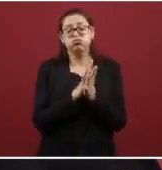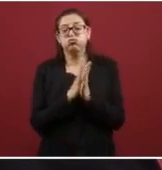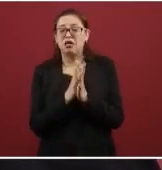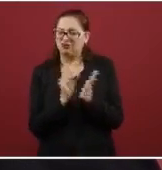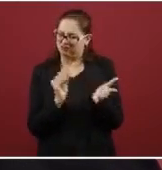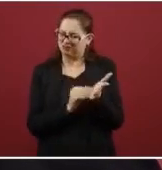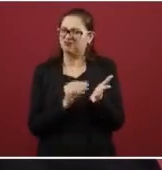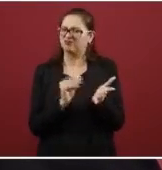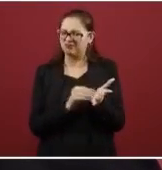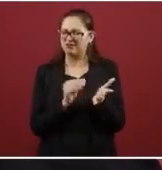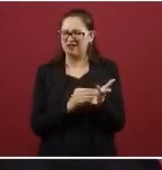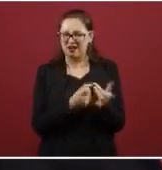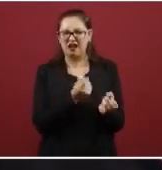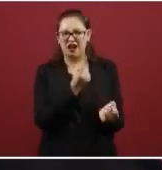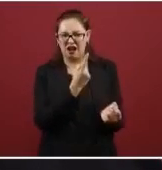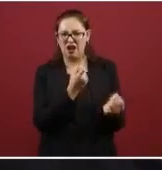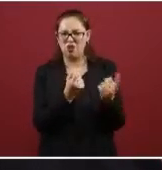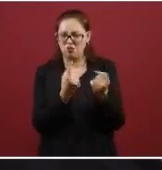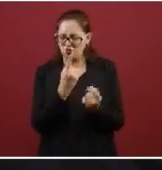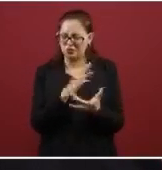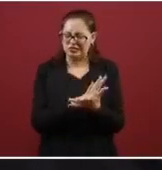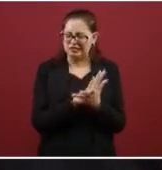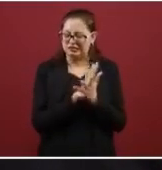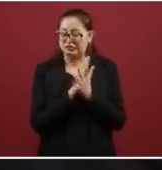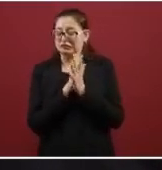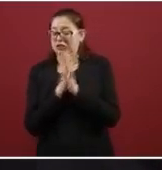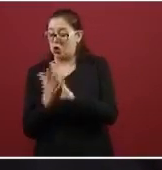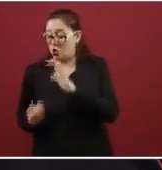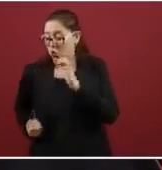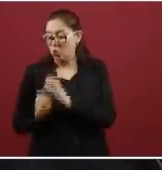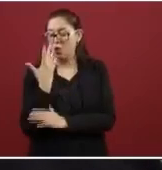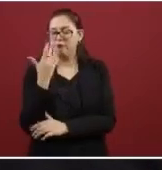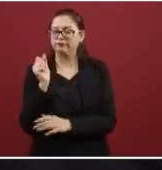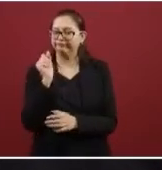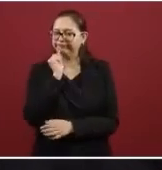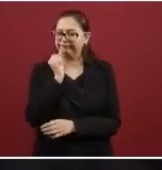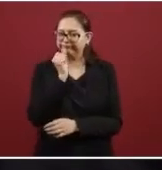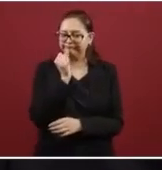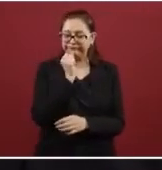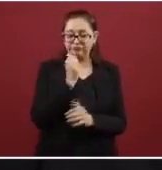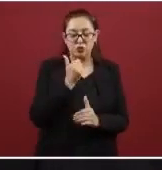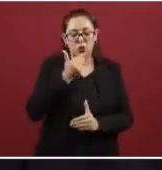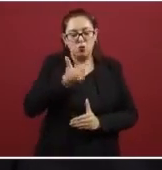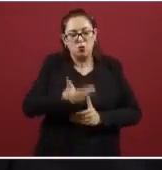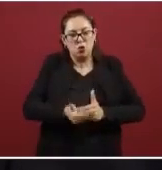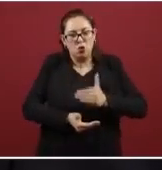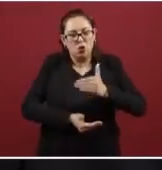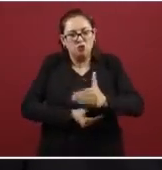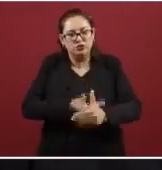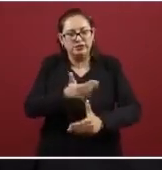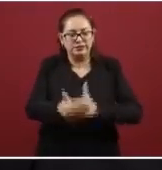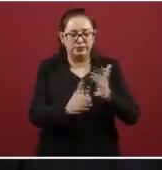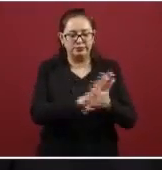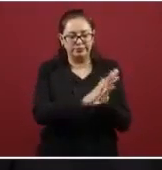prácticas y no termina todavía de nacer lo nuevo. Es un proceso de transición,